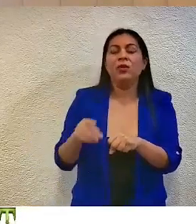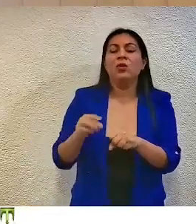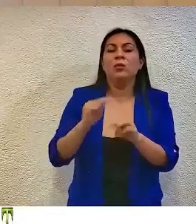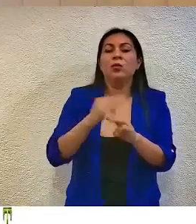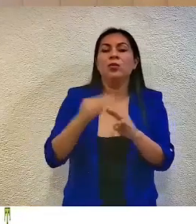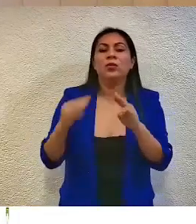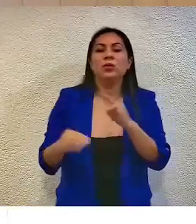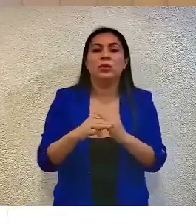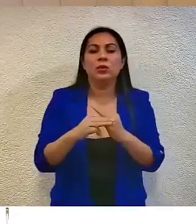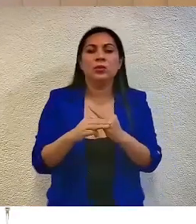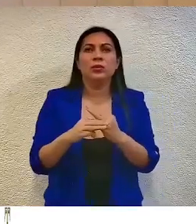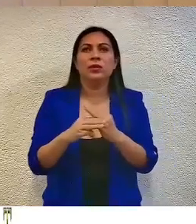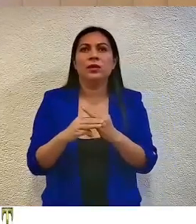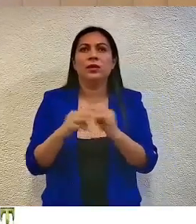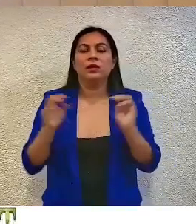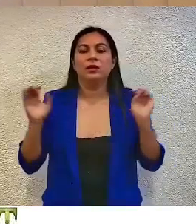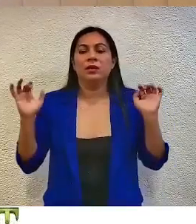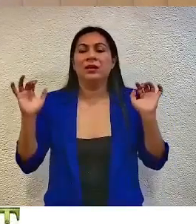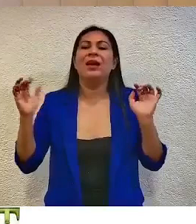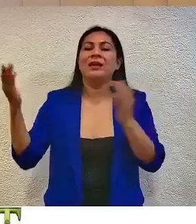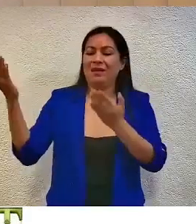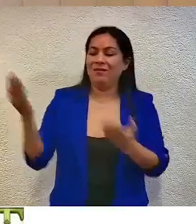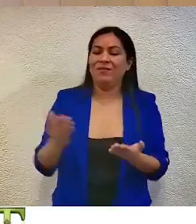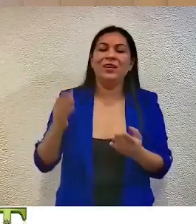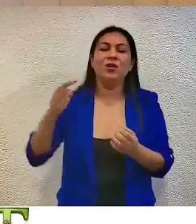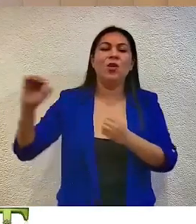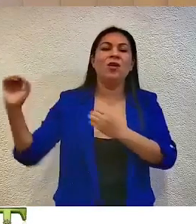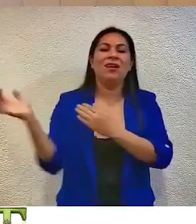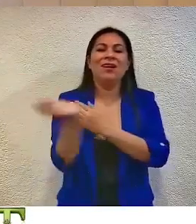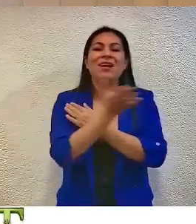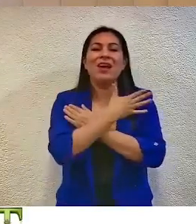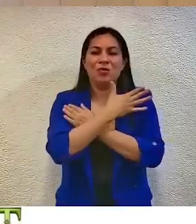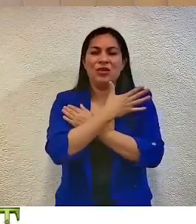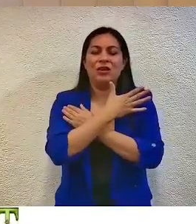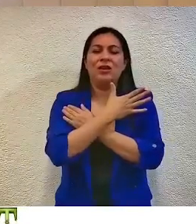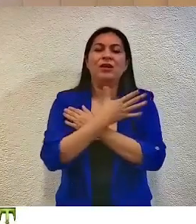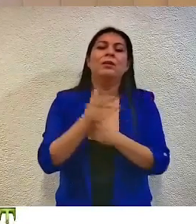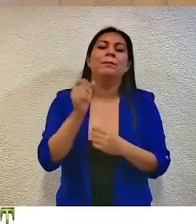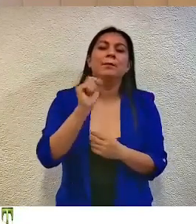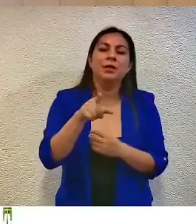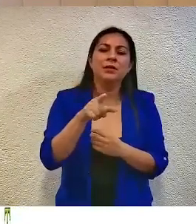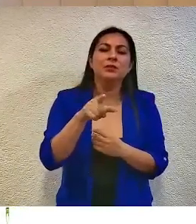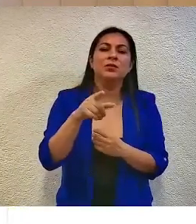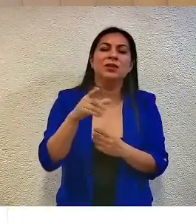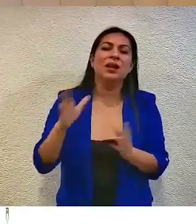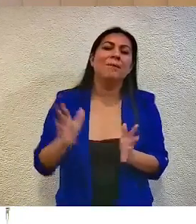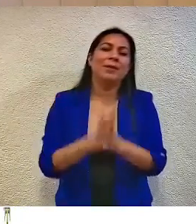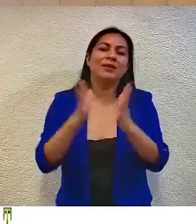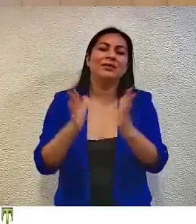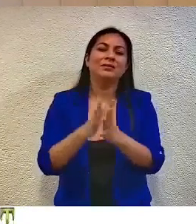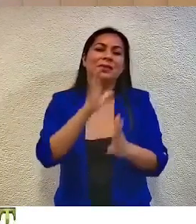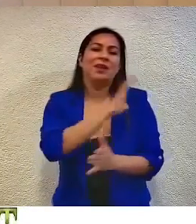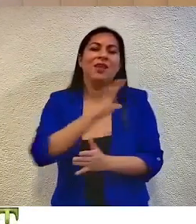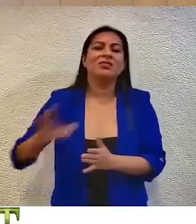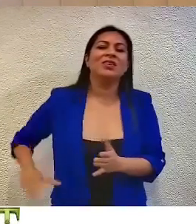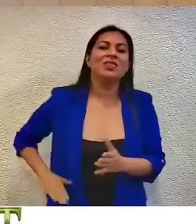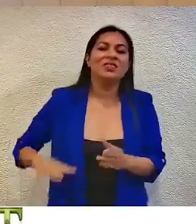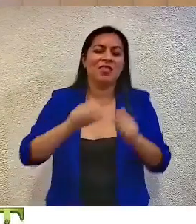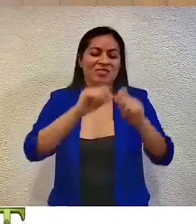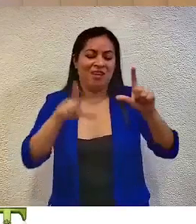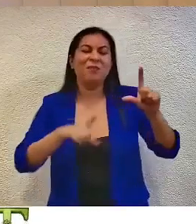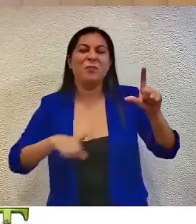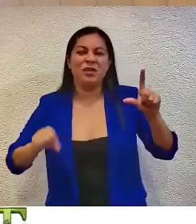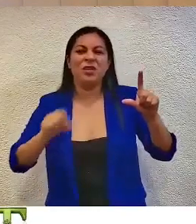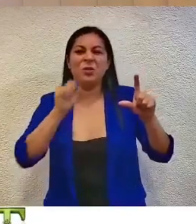de la asistencia de la ciudadana Claudia Sheinbaum Pardo, quien a decir del denunciante será la candidata a la presidencia de la República por el